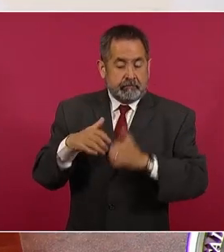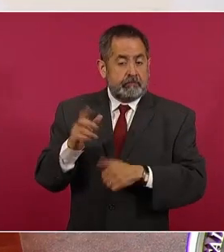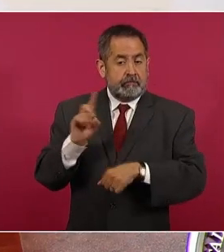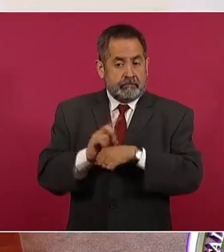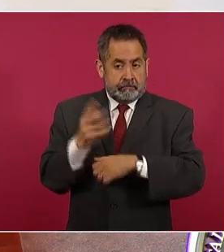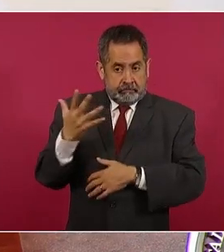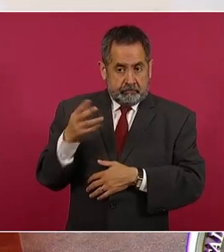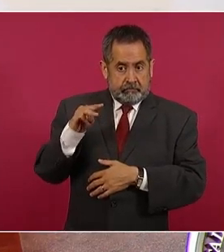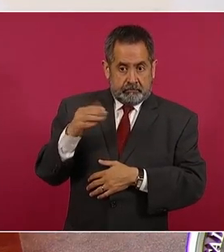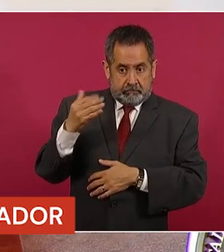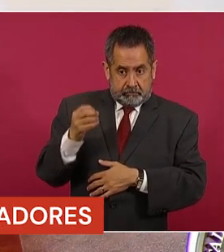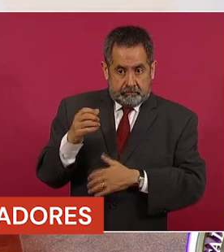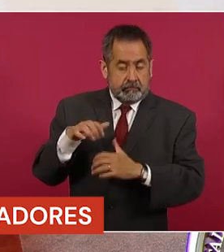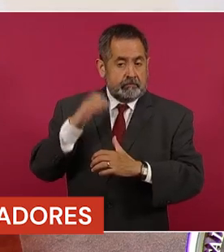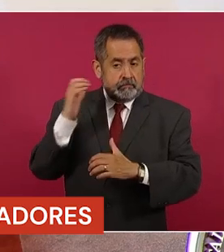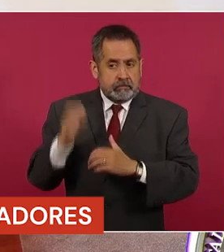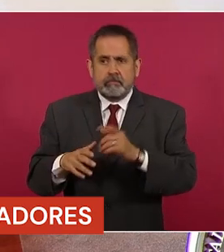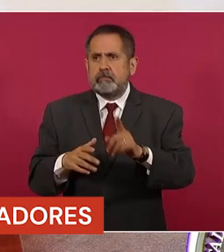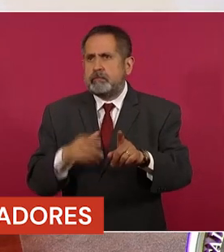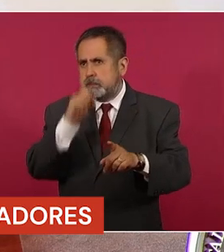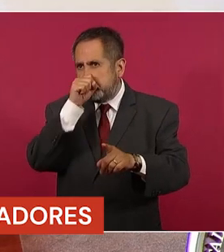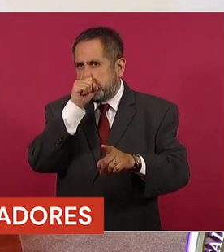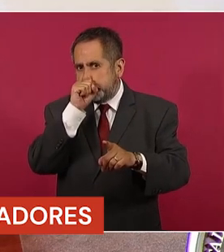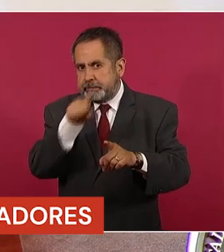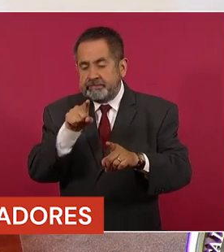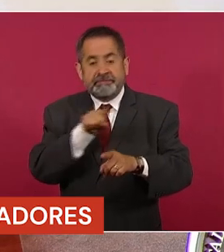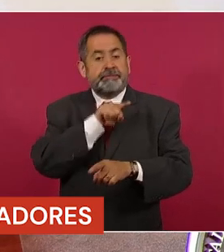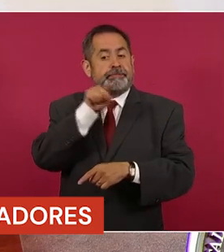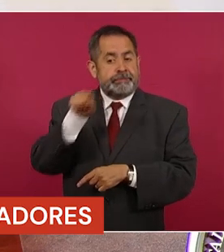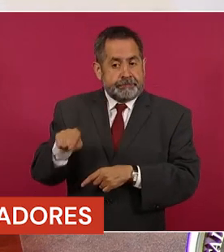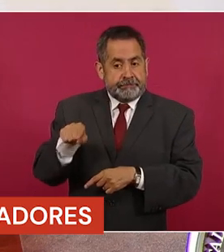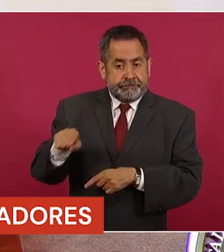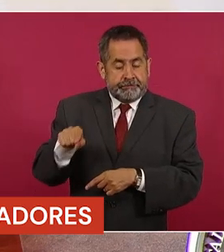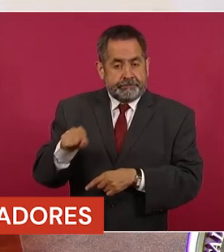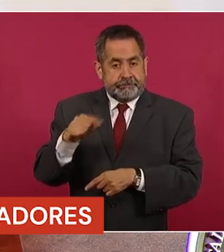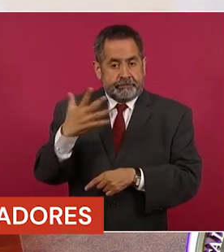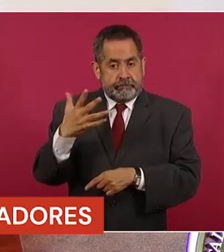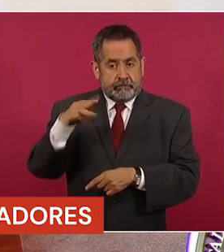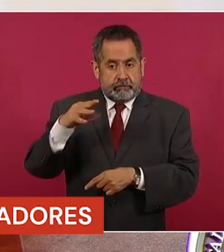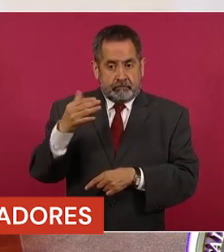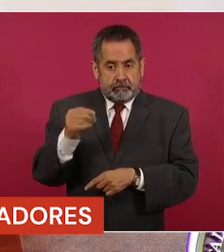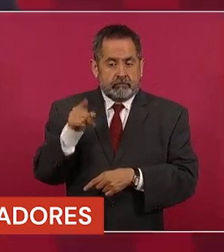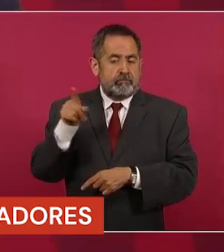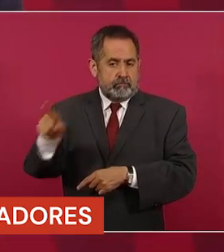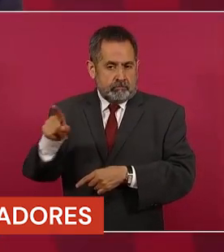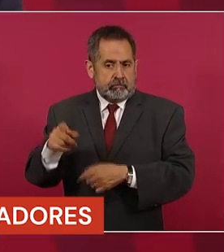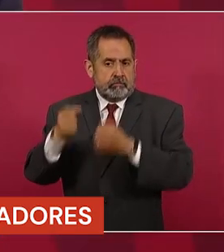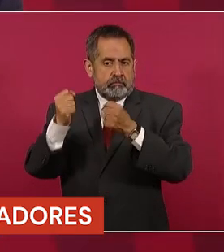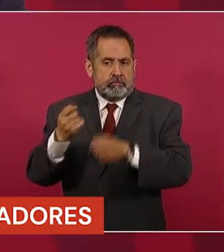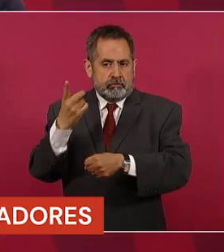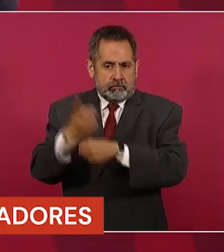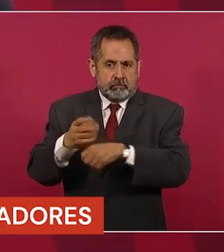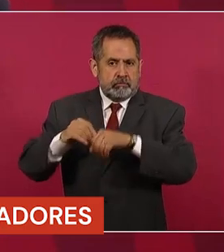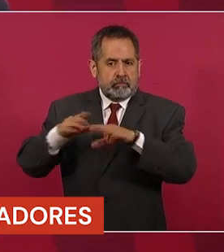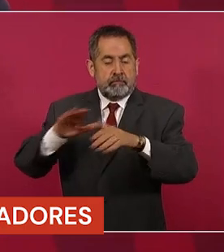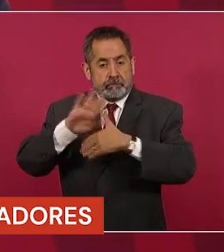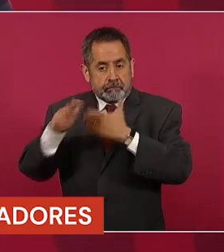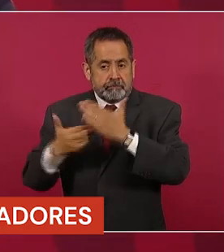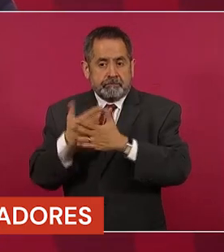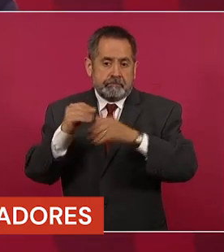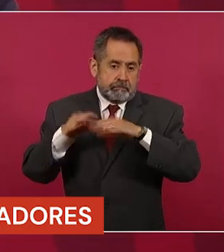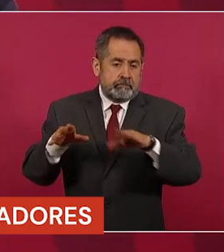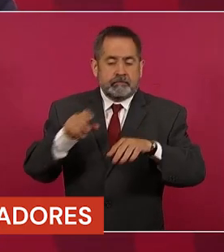mayo. Inclusive allá vamos a tener la reunión de seguridad, la mañanera y luego el